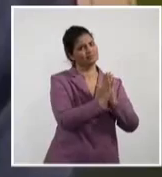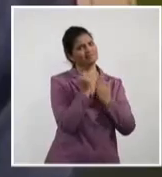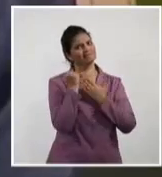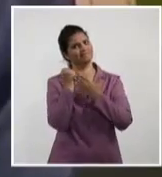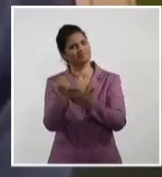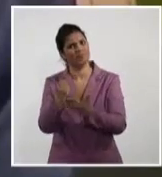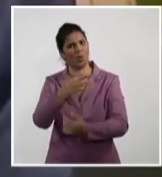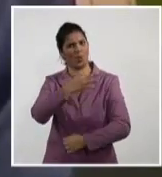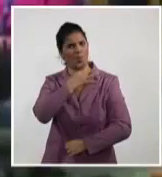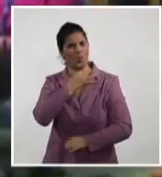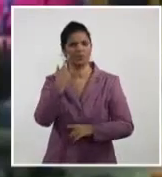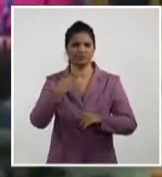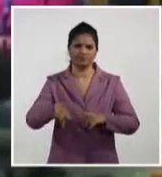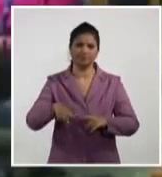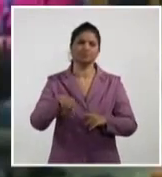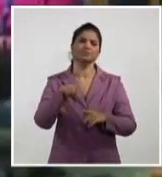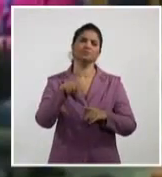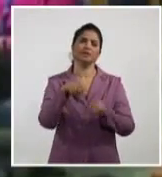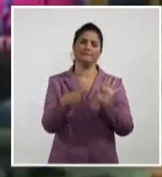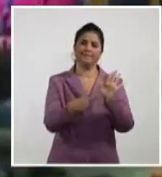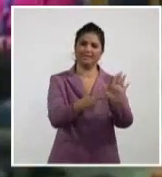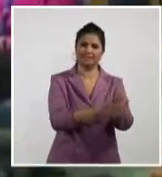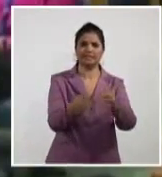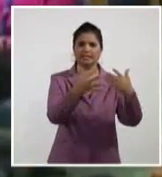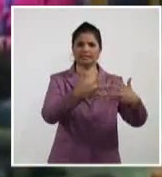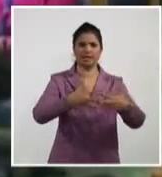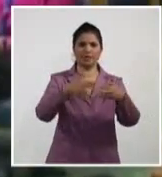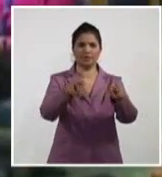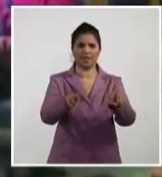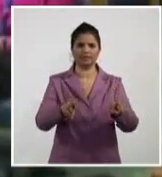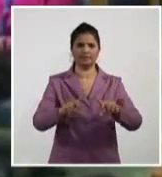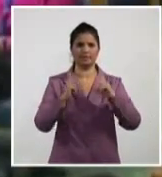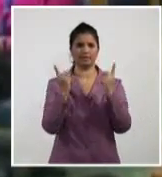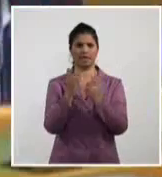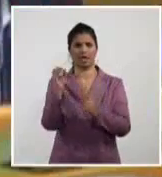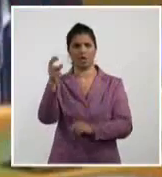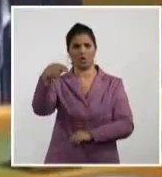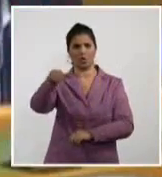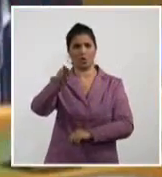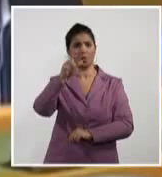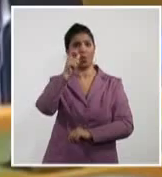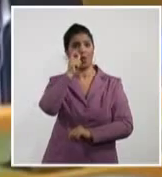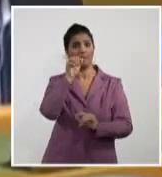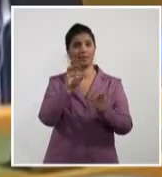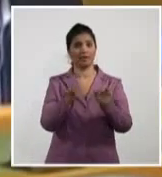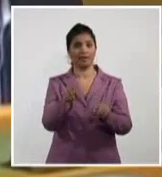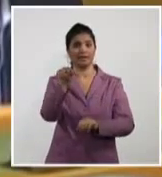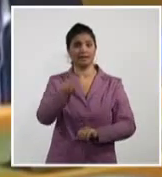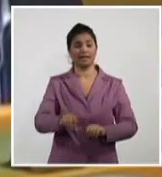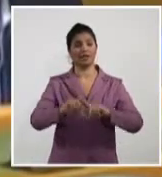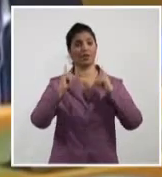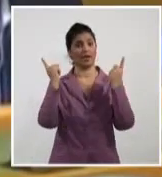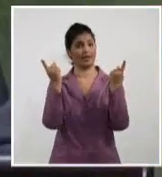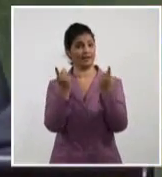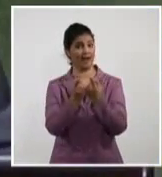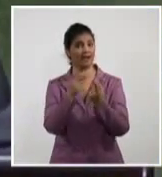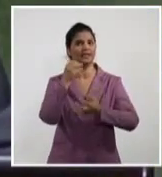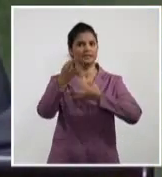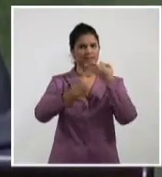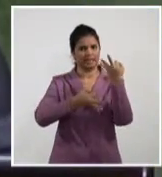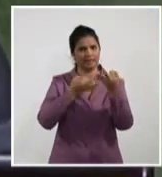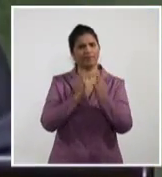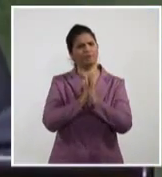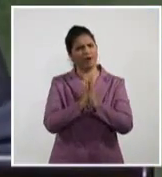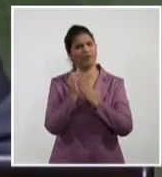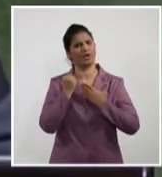periodo de sesiones de la Asamblea General de Naciones Unidas, su secretario general, Antonio Guterres, hizo valer su